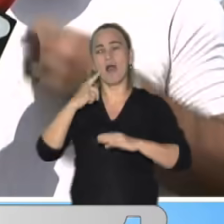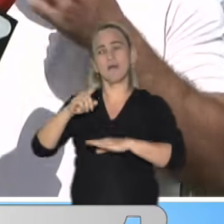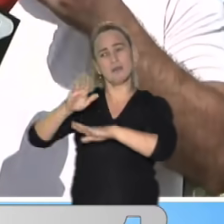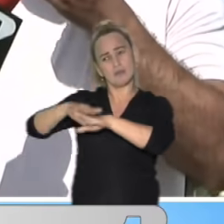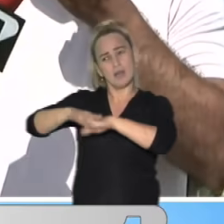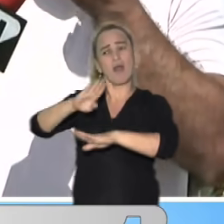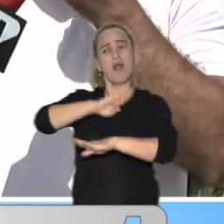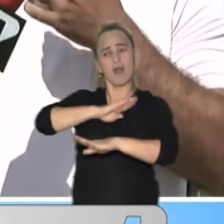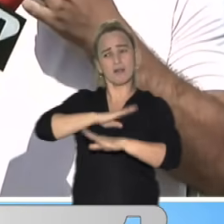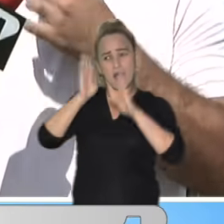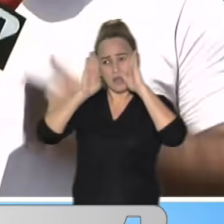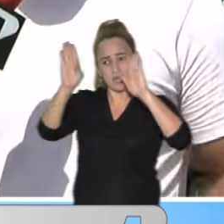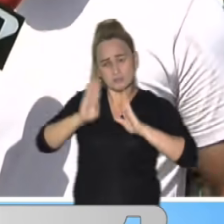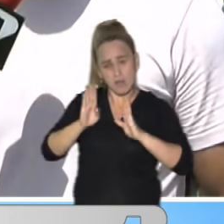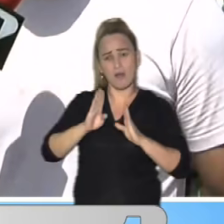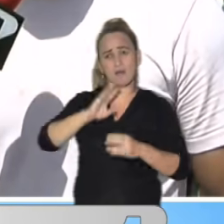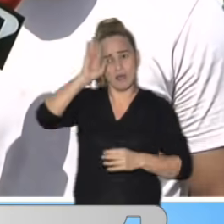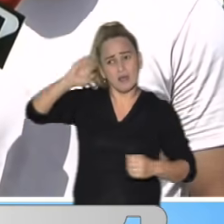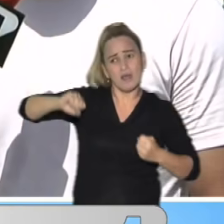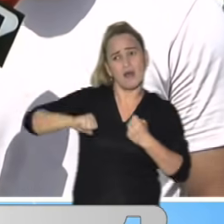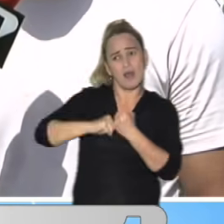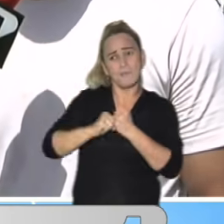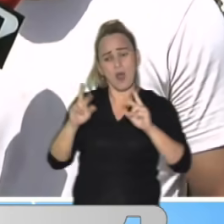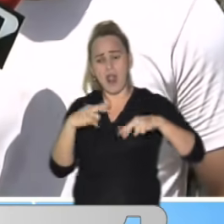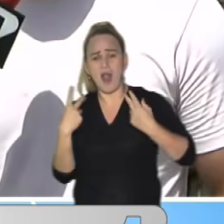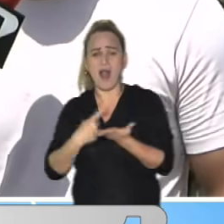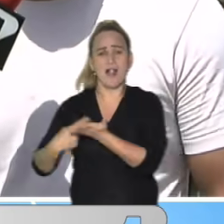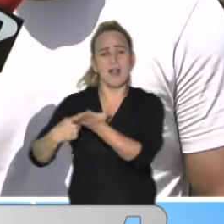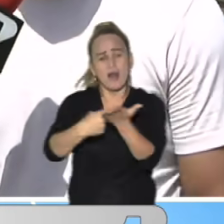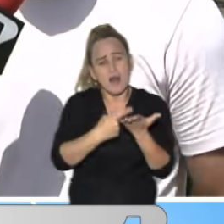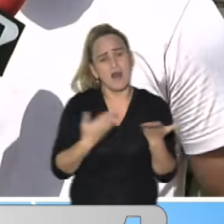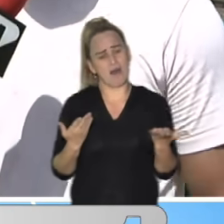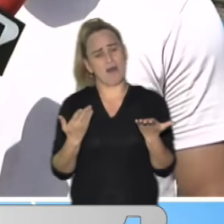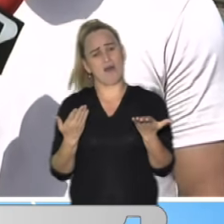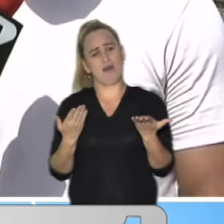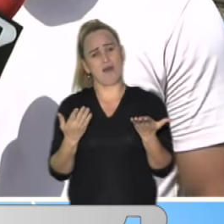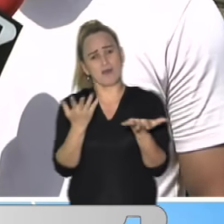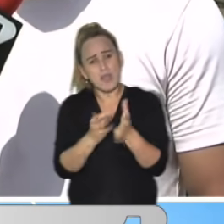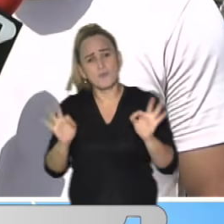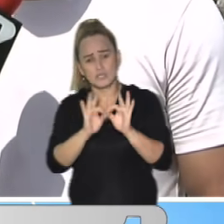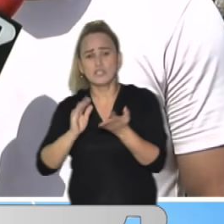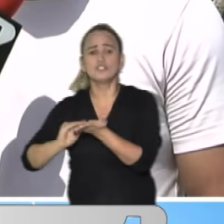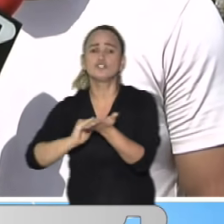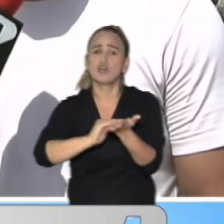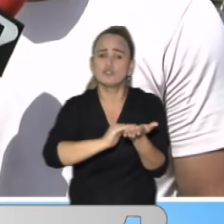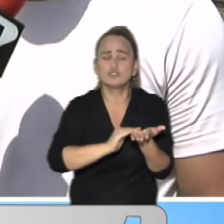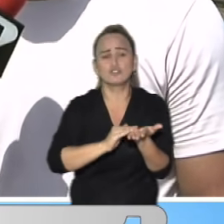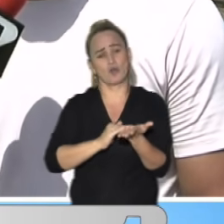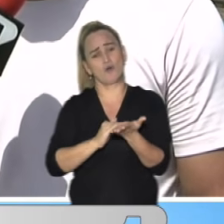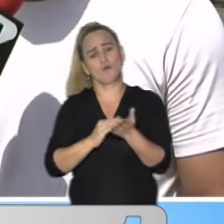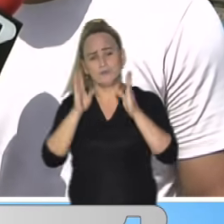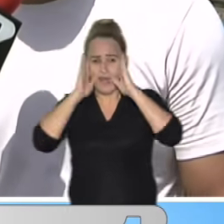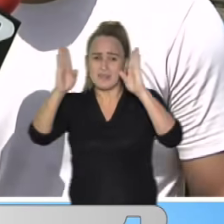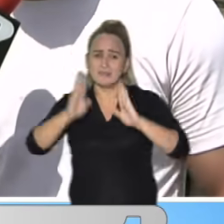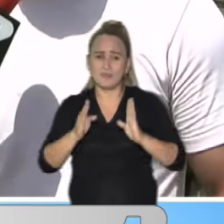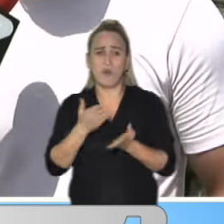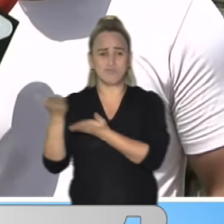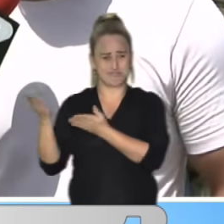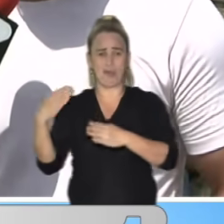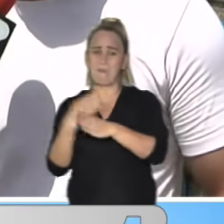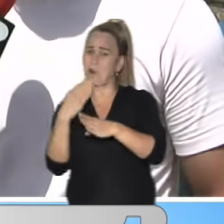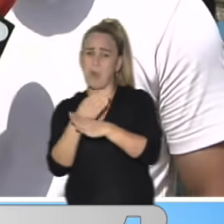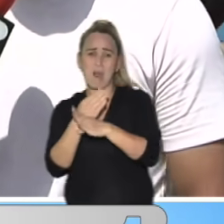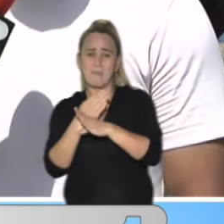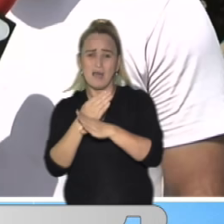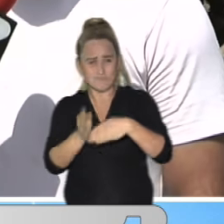administración para que se acerque y hagamos unas mesas técnicas de trabajo. Aquí lo que nosotros queremos son soluciones a esta problemática. Nosotros